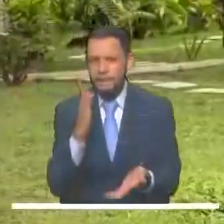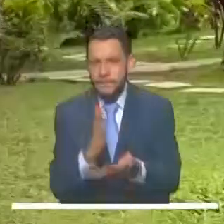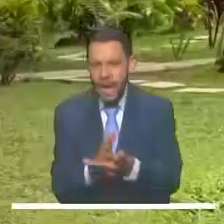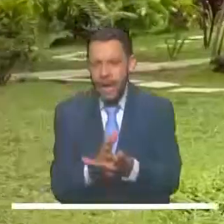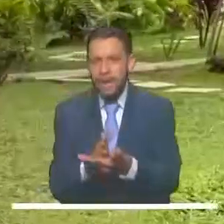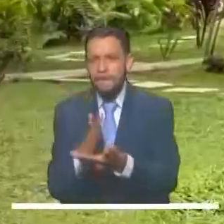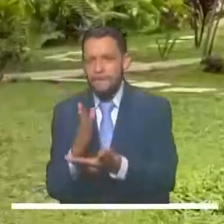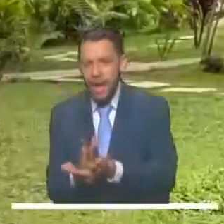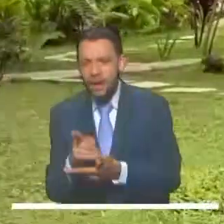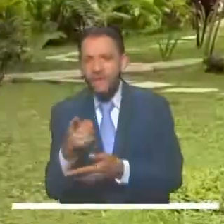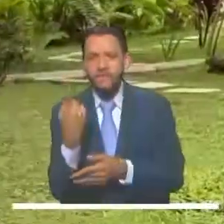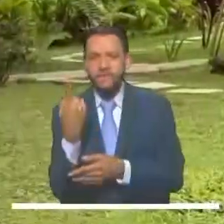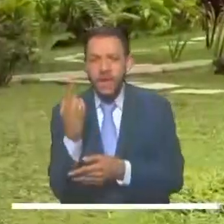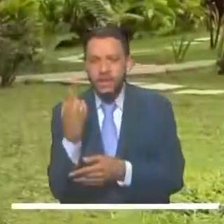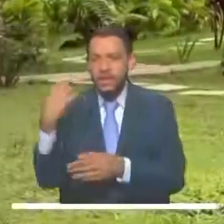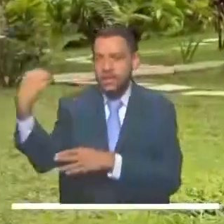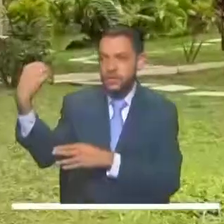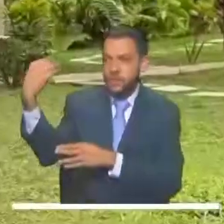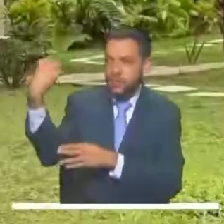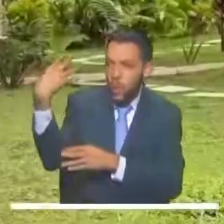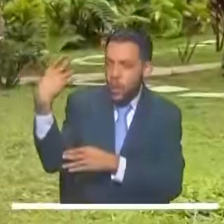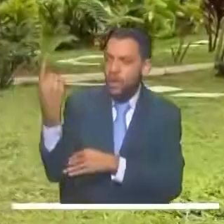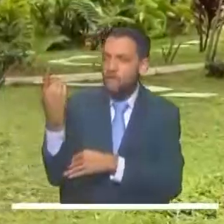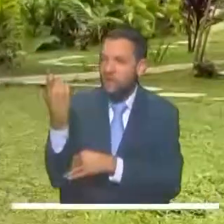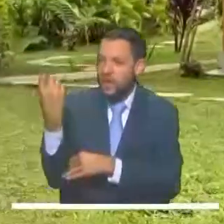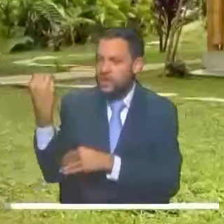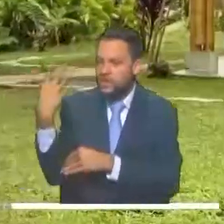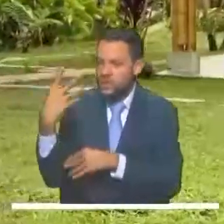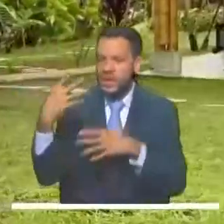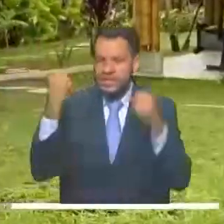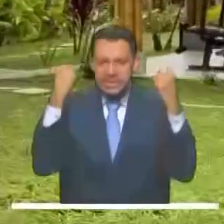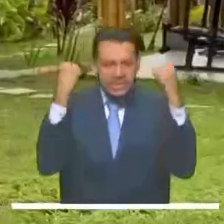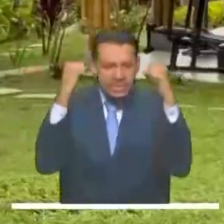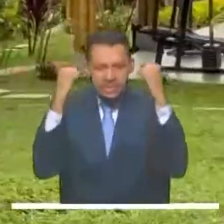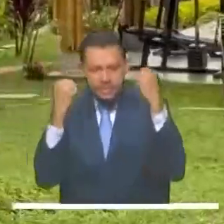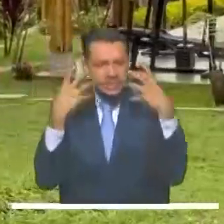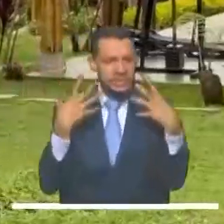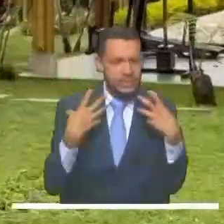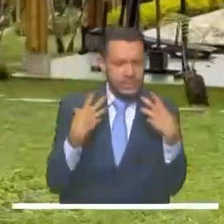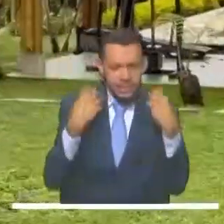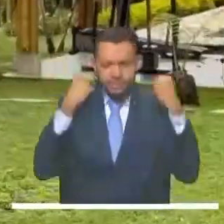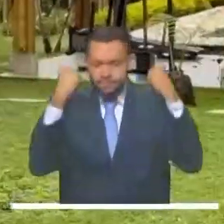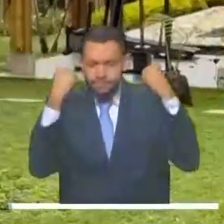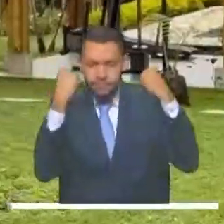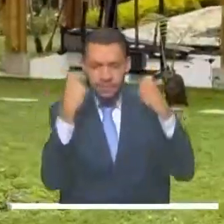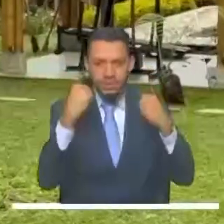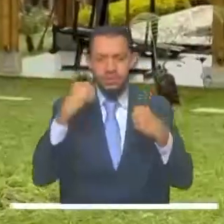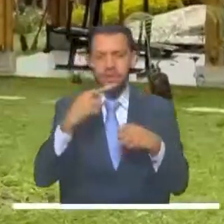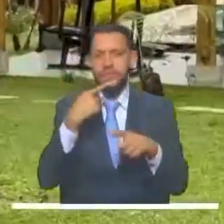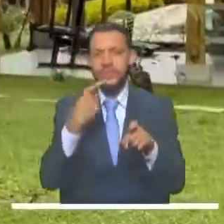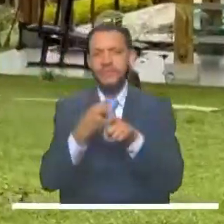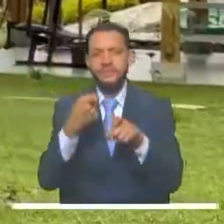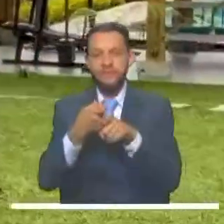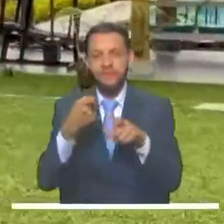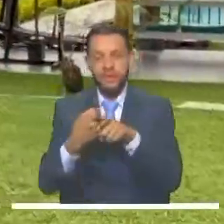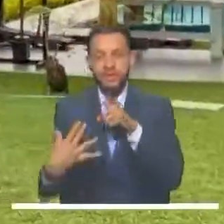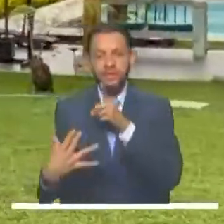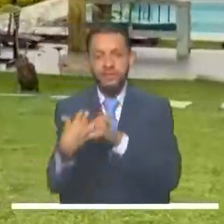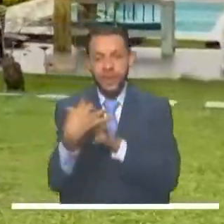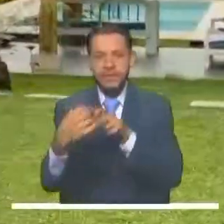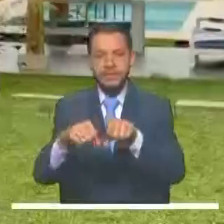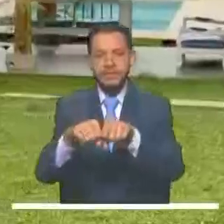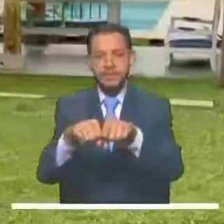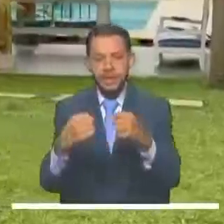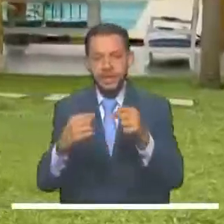falta de recibir sol el estrés la ansiedad la reactividad ese cortisol de la sombra renal haciendo daños en el